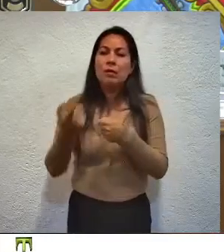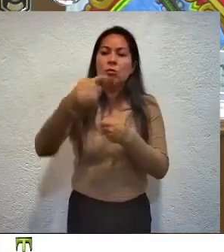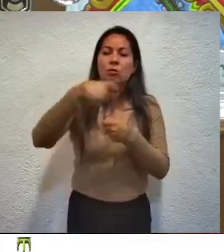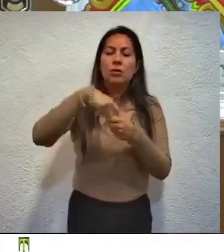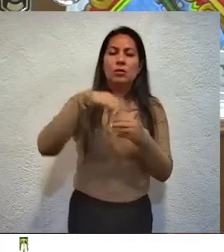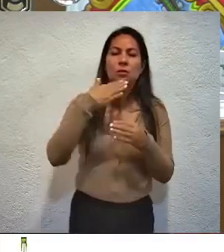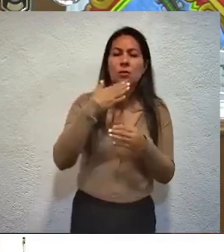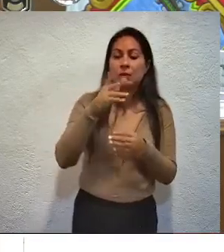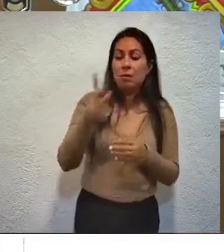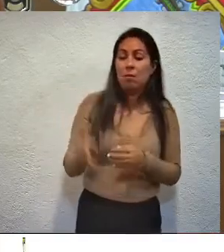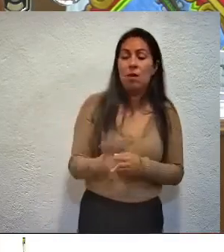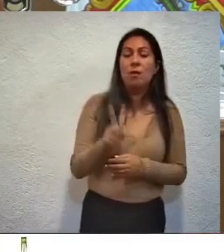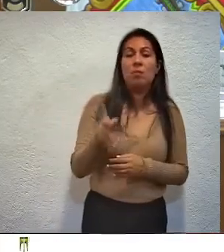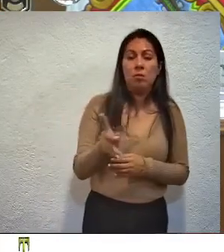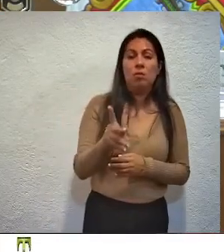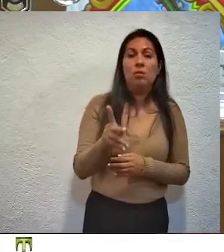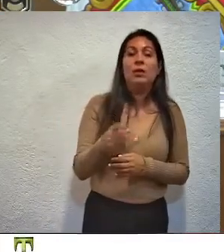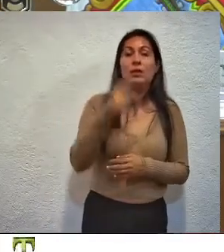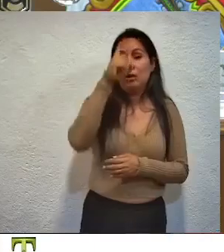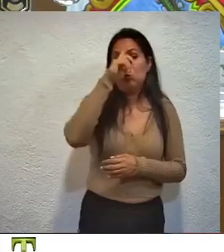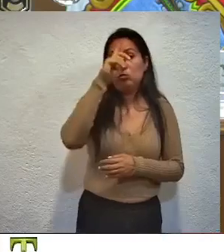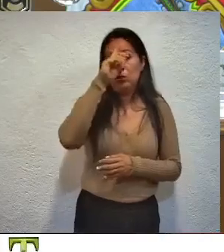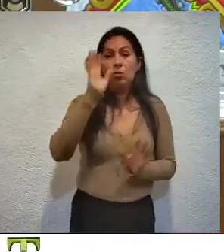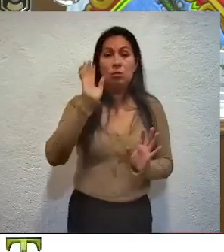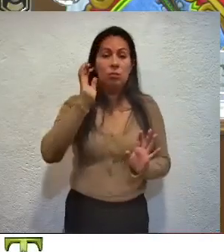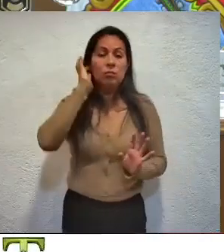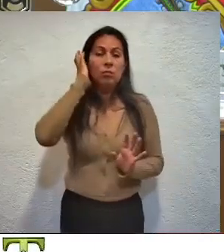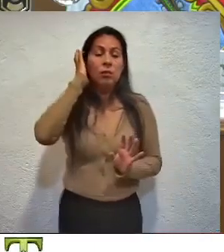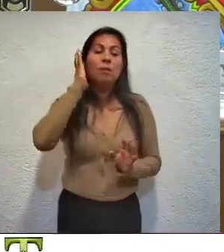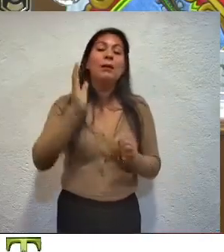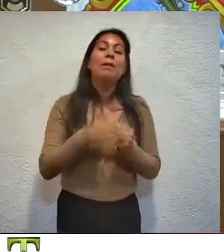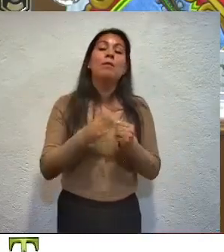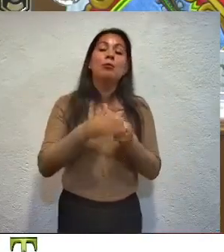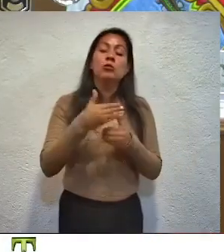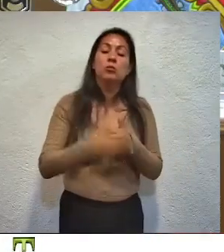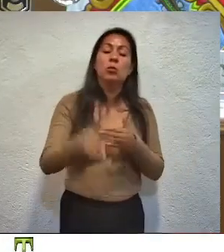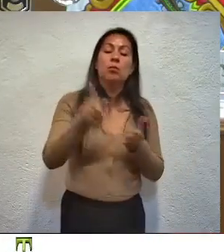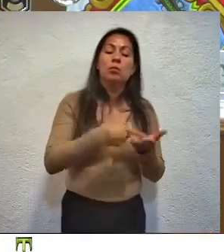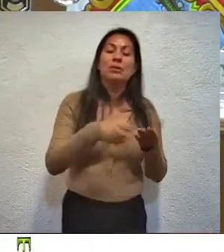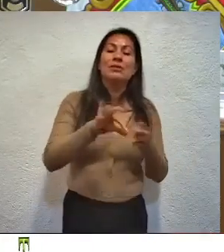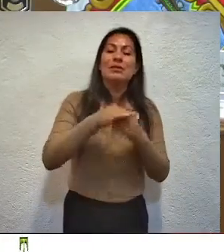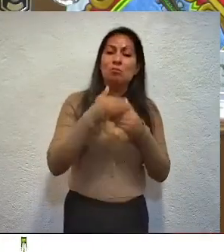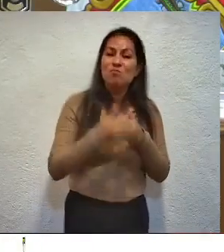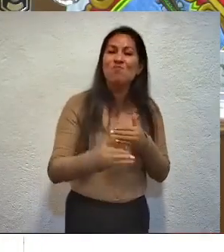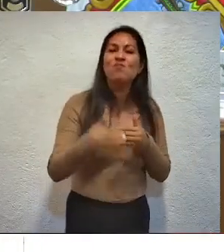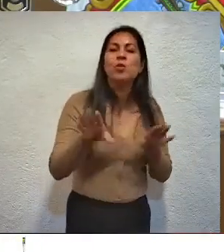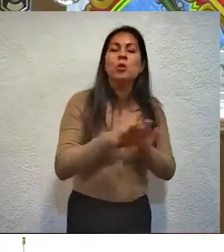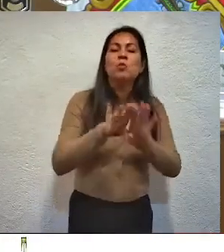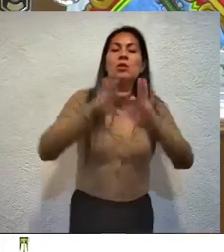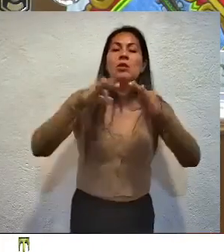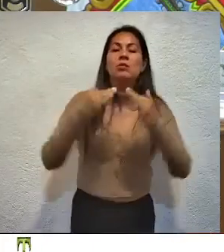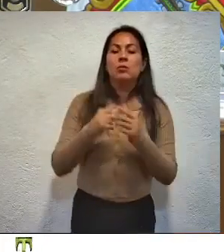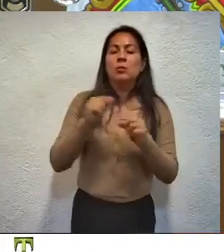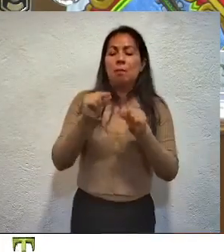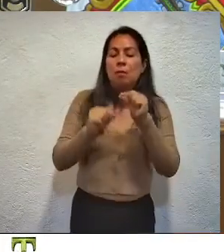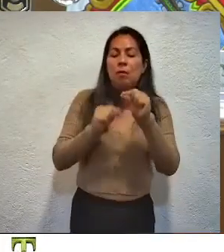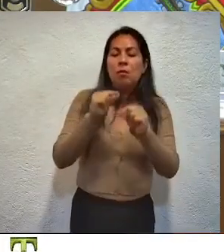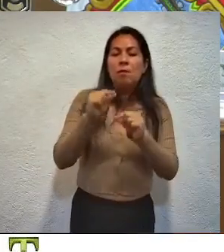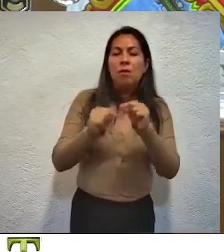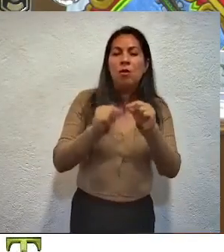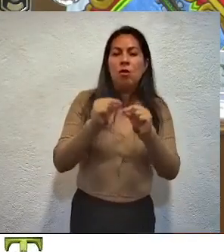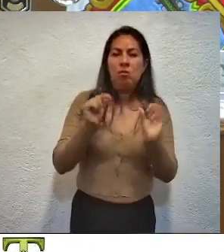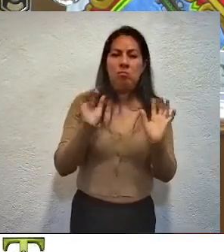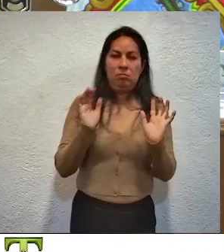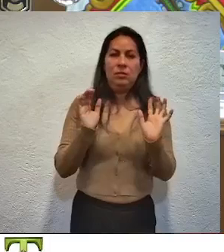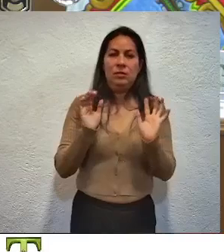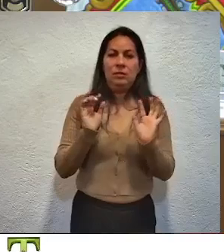efectiva de dicho pueblo en el referido Consejo para el próximo proceso electivo, como una de las medidas graduales y